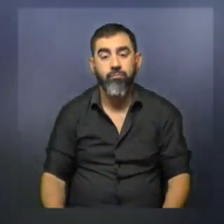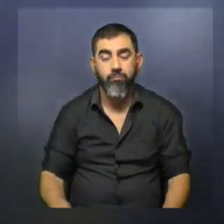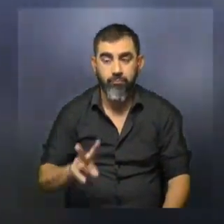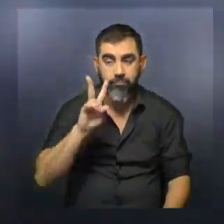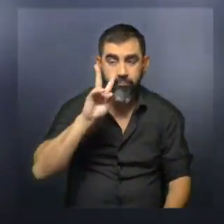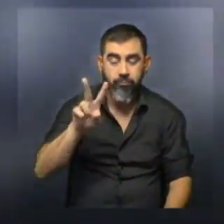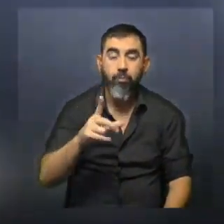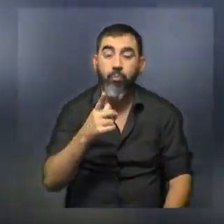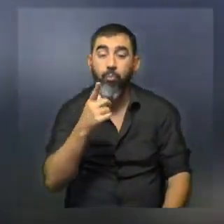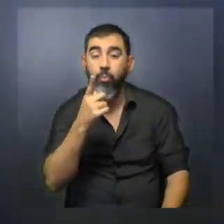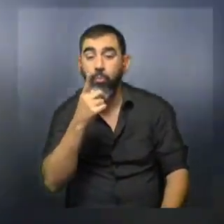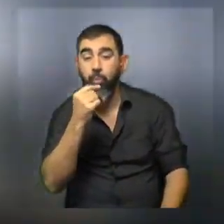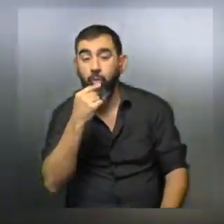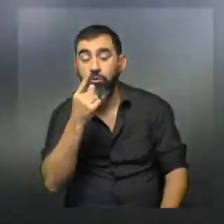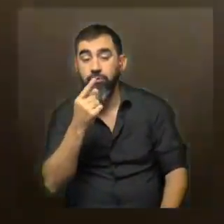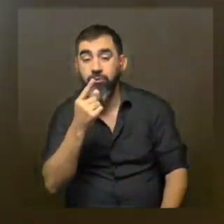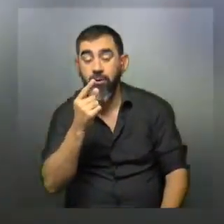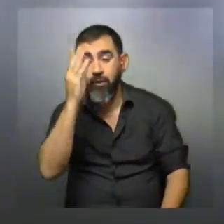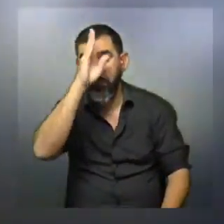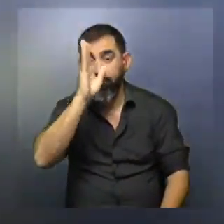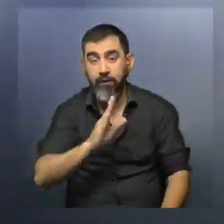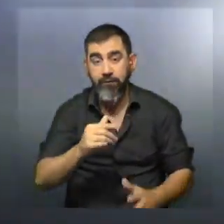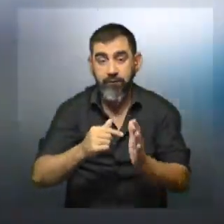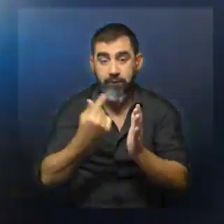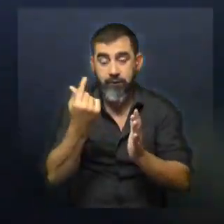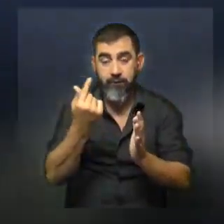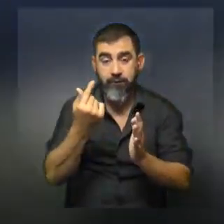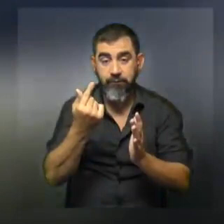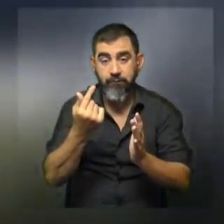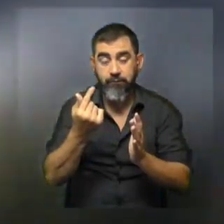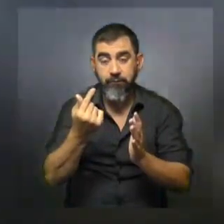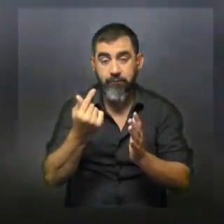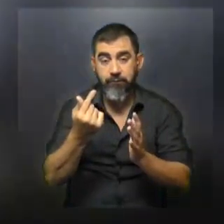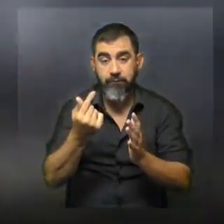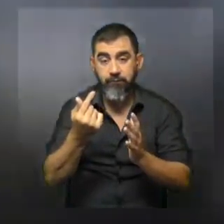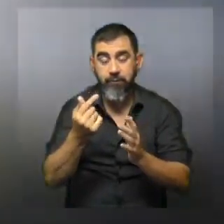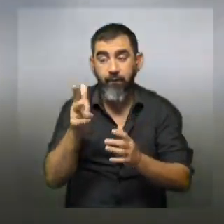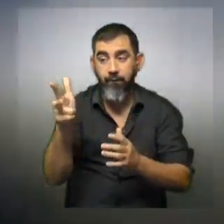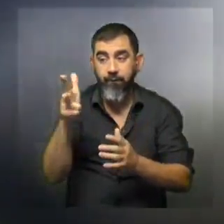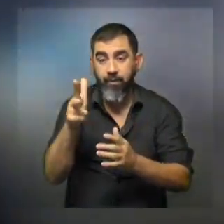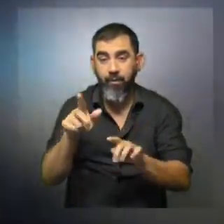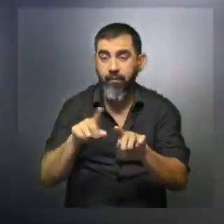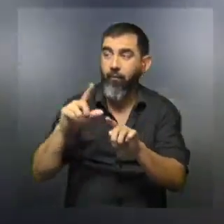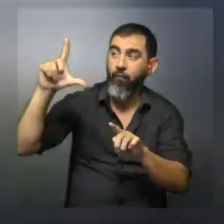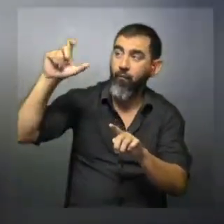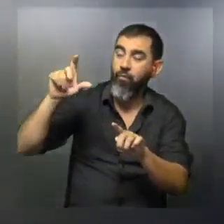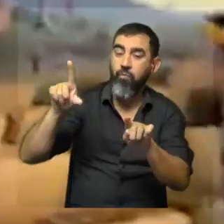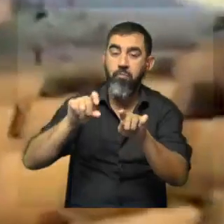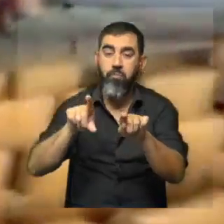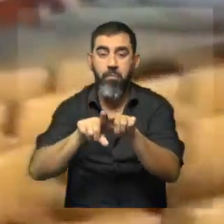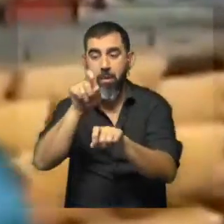a policías de Brasilia que se están haciendo videos, sacándose fotos con